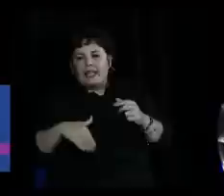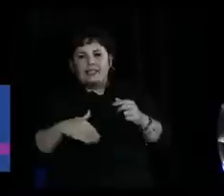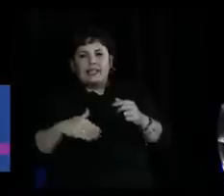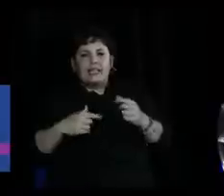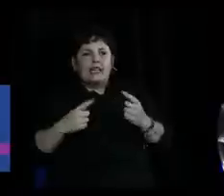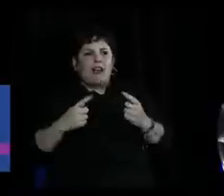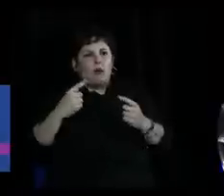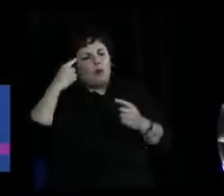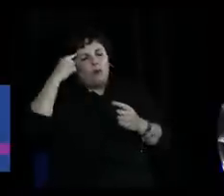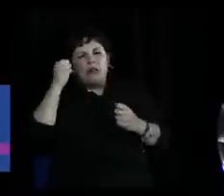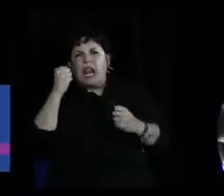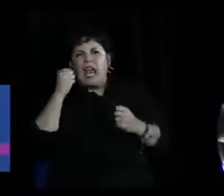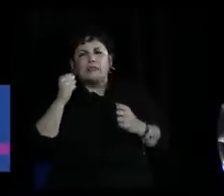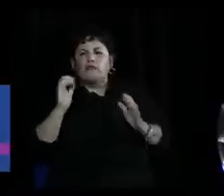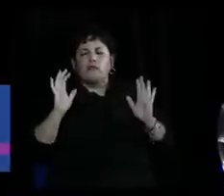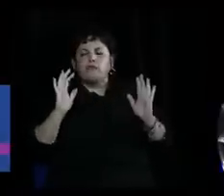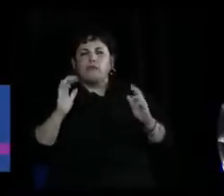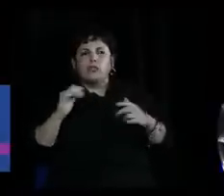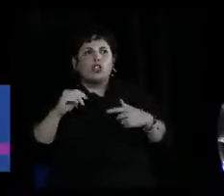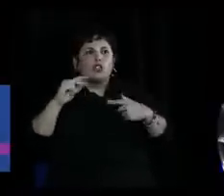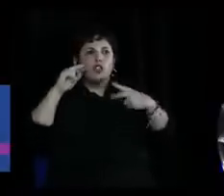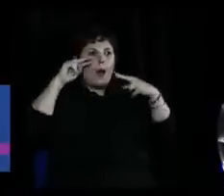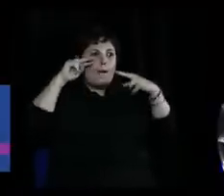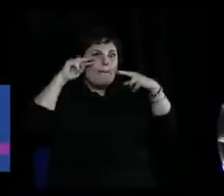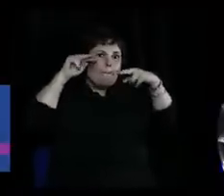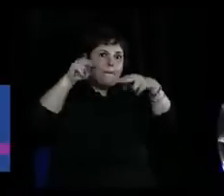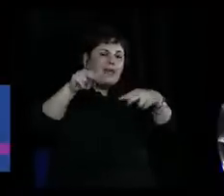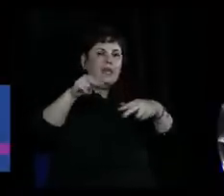la necedad en algunos aspectos, que vos mirás